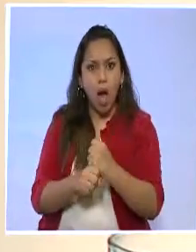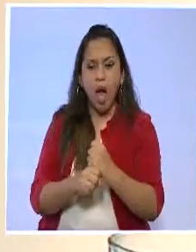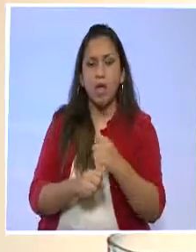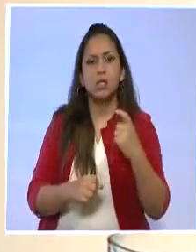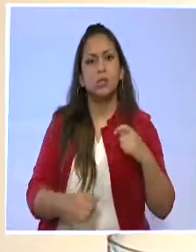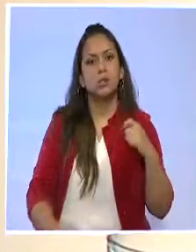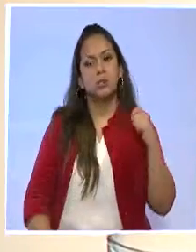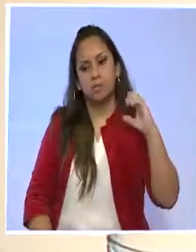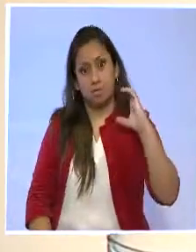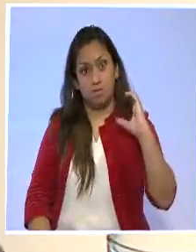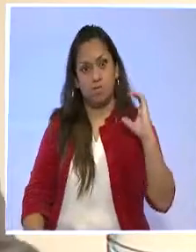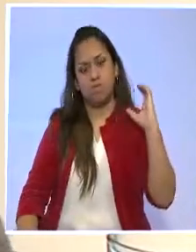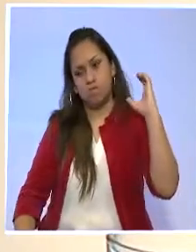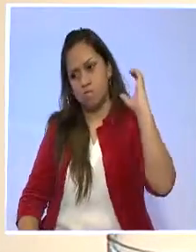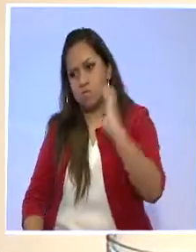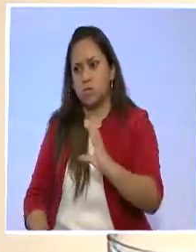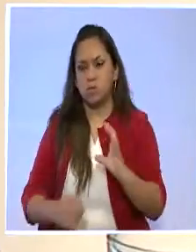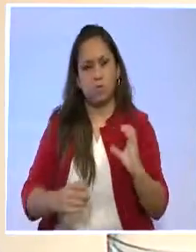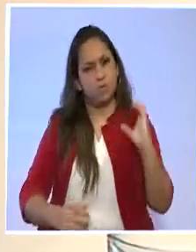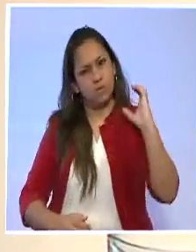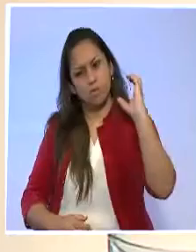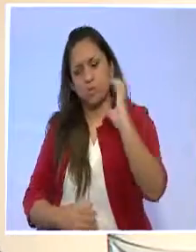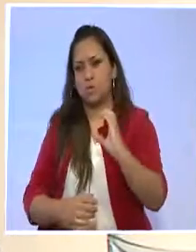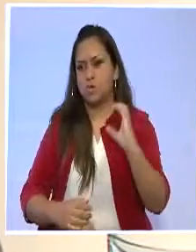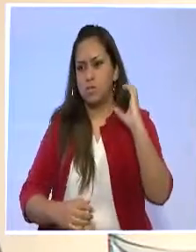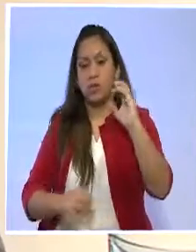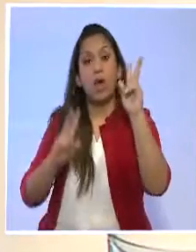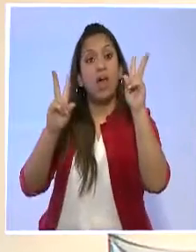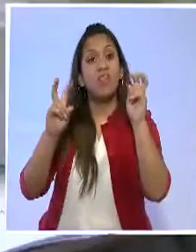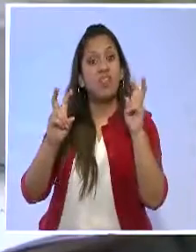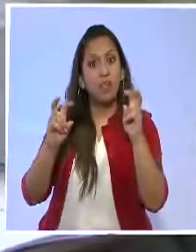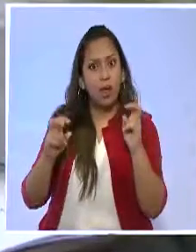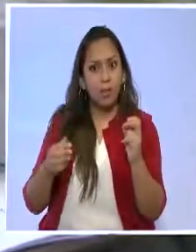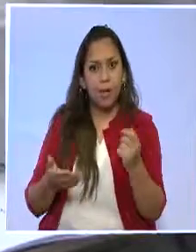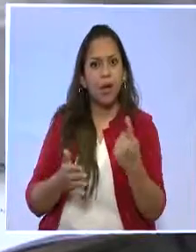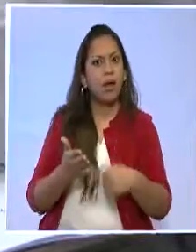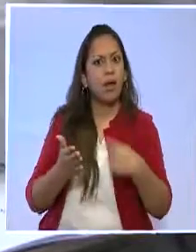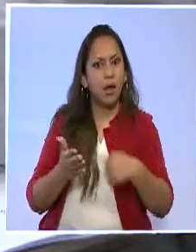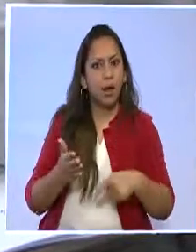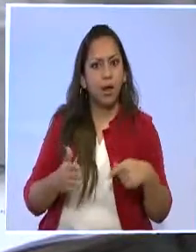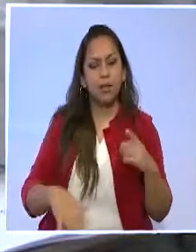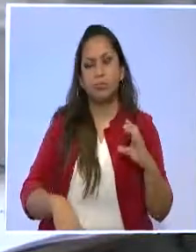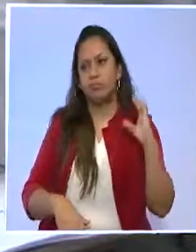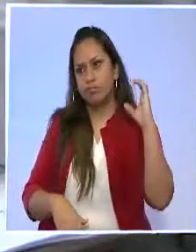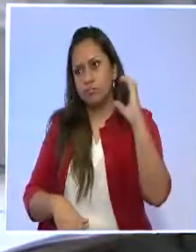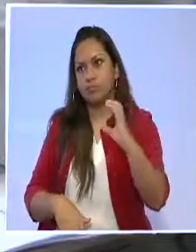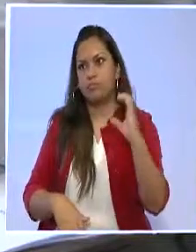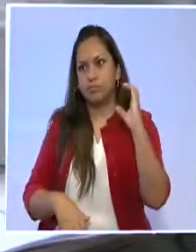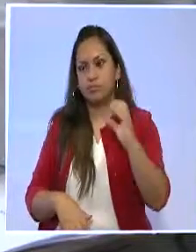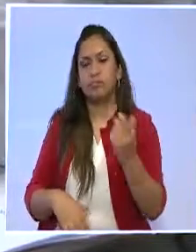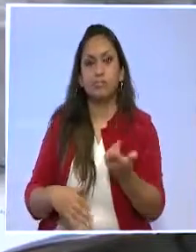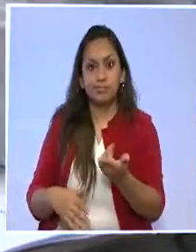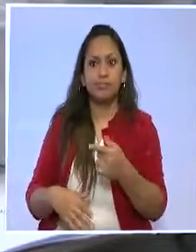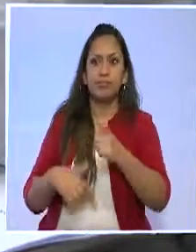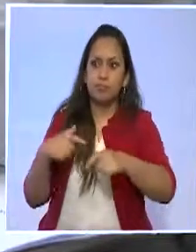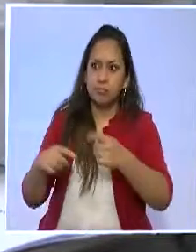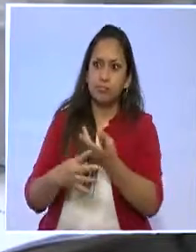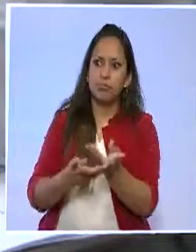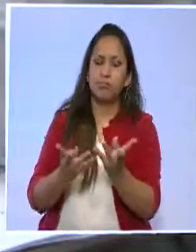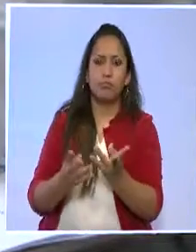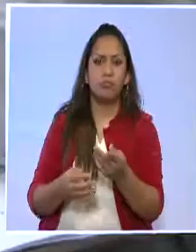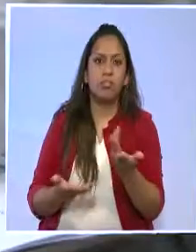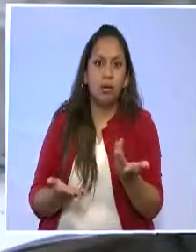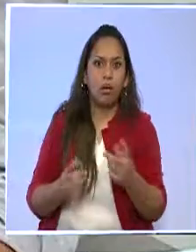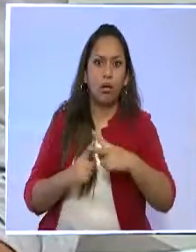enfermedades de diabetes perfecto quién paga entonces las enfermedades de diabetes producidas por las gaseosas